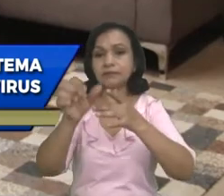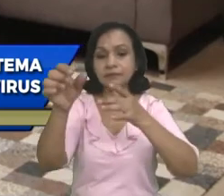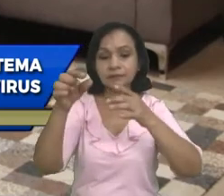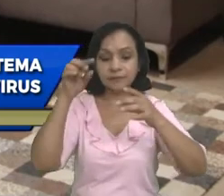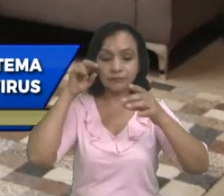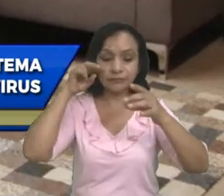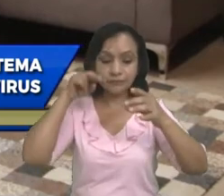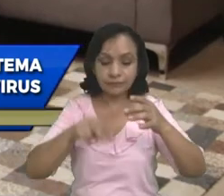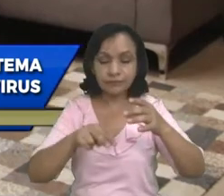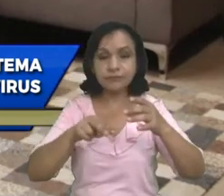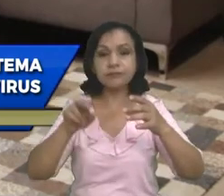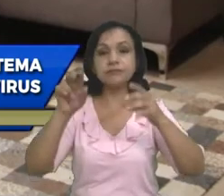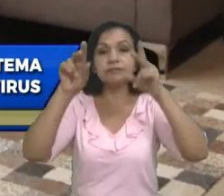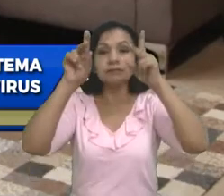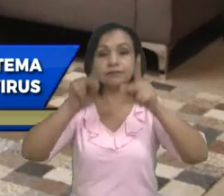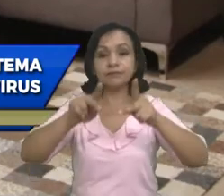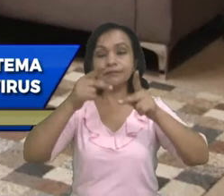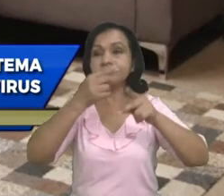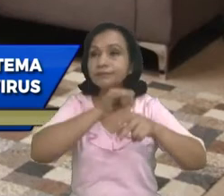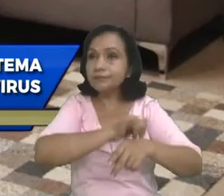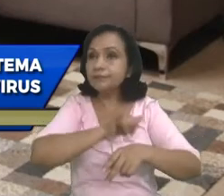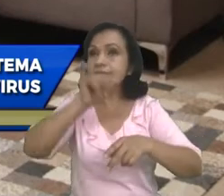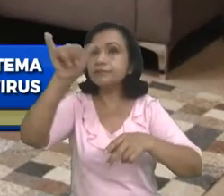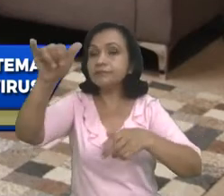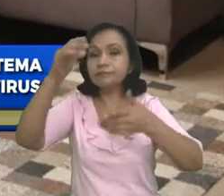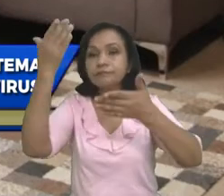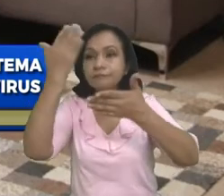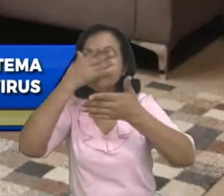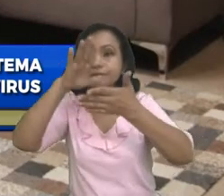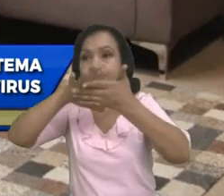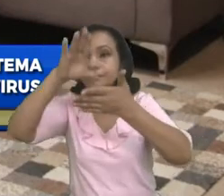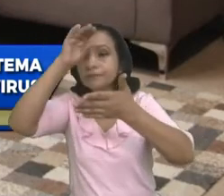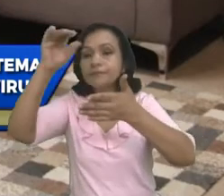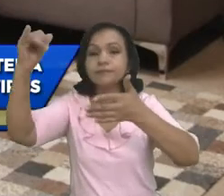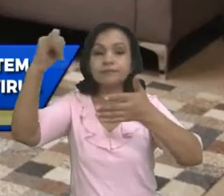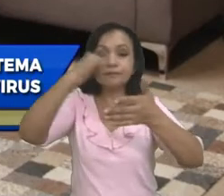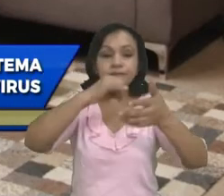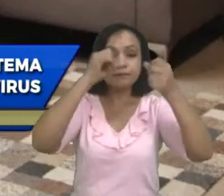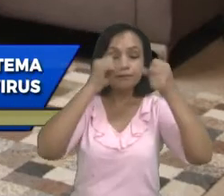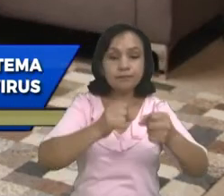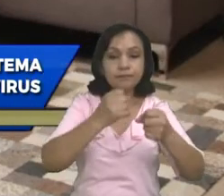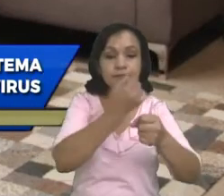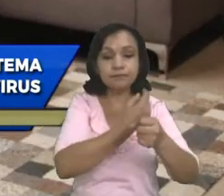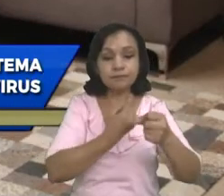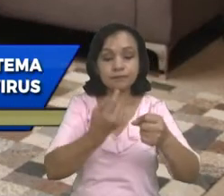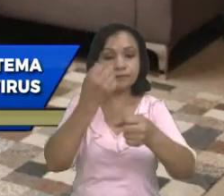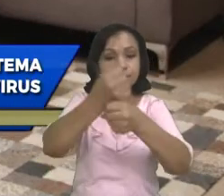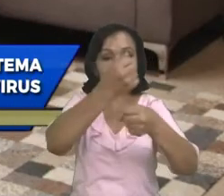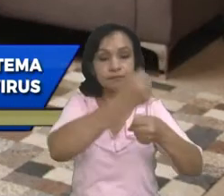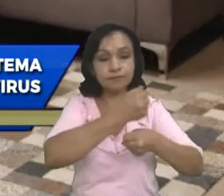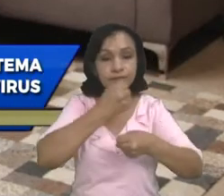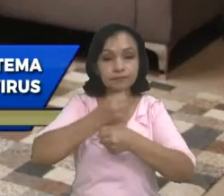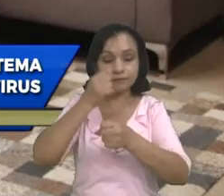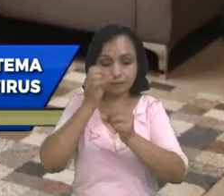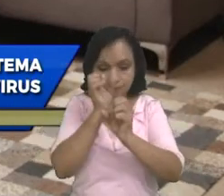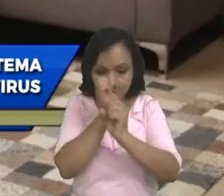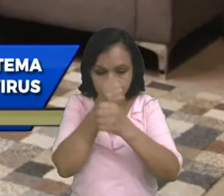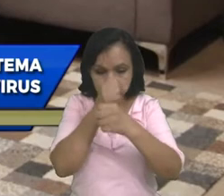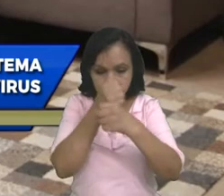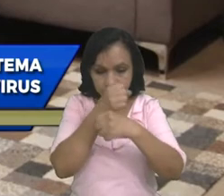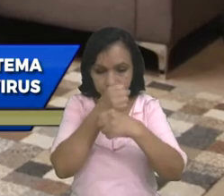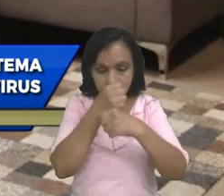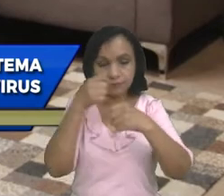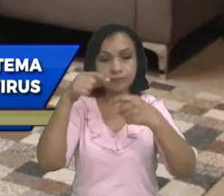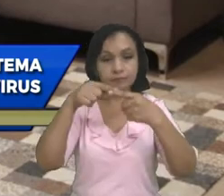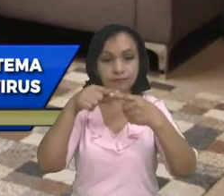entonces se manda a capacitar a alguien y eso todos nosotros los técnicos que trabajan en biología molecular son los que